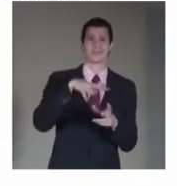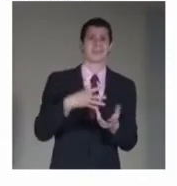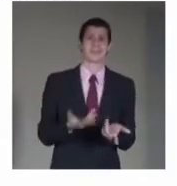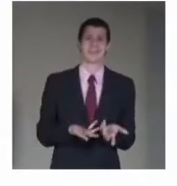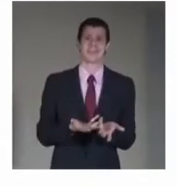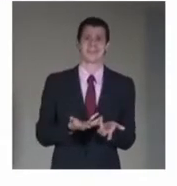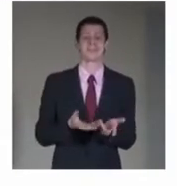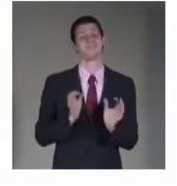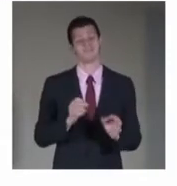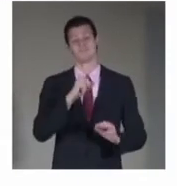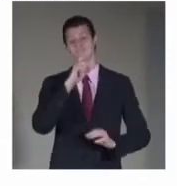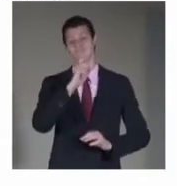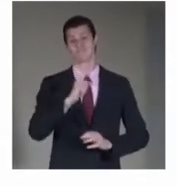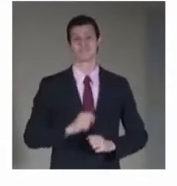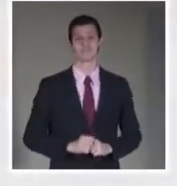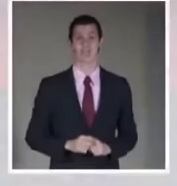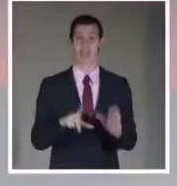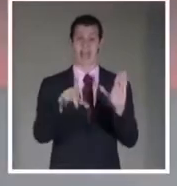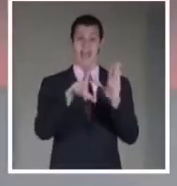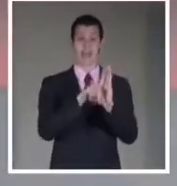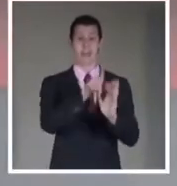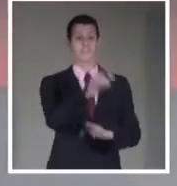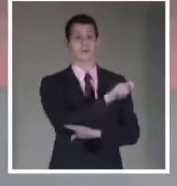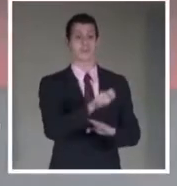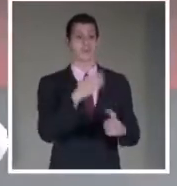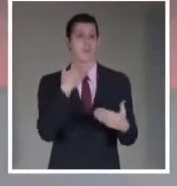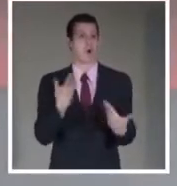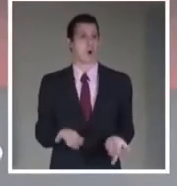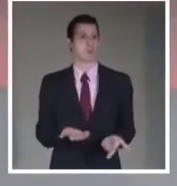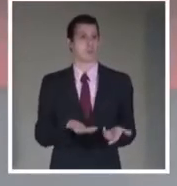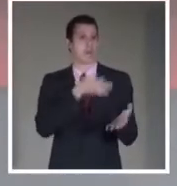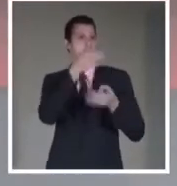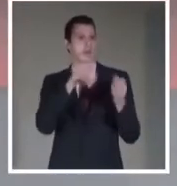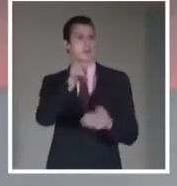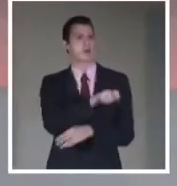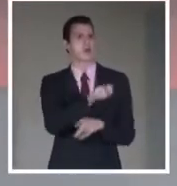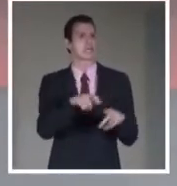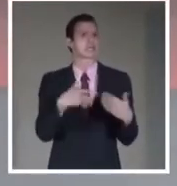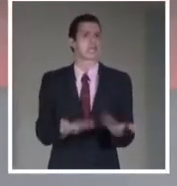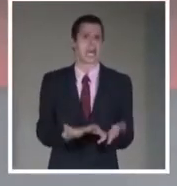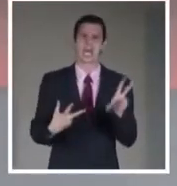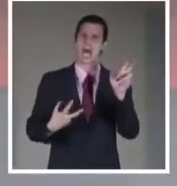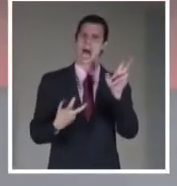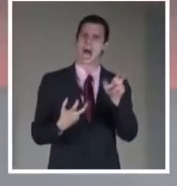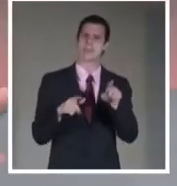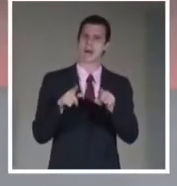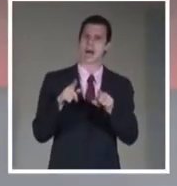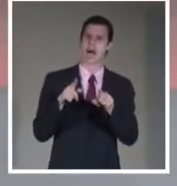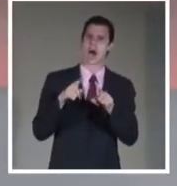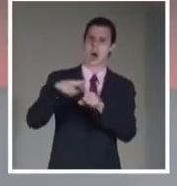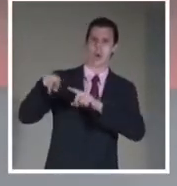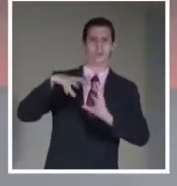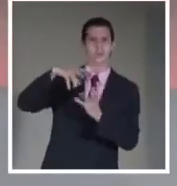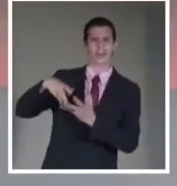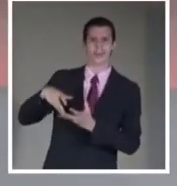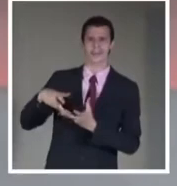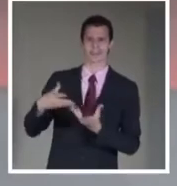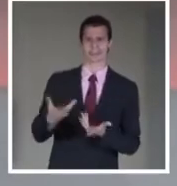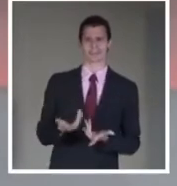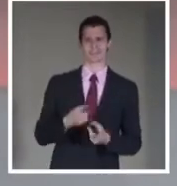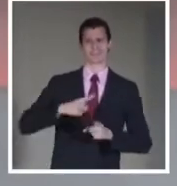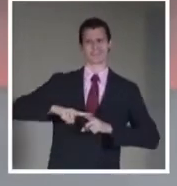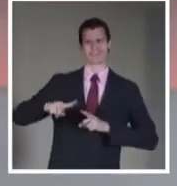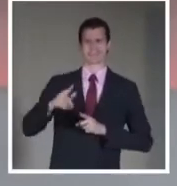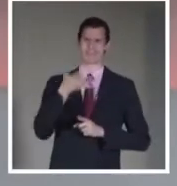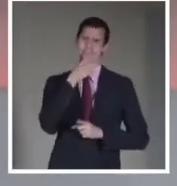como ven si volvemos al inicio si de transparencia se trata de que no se puede definir